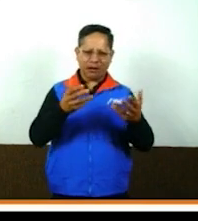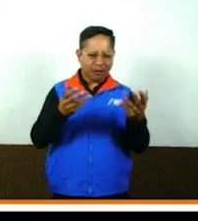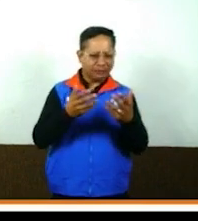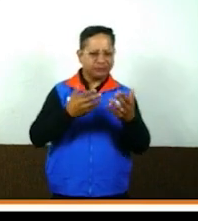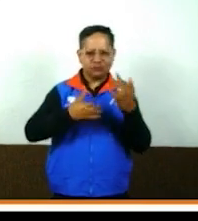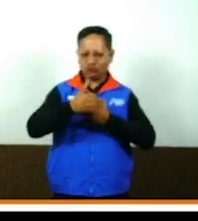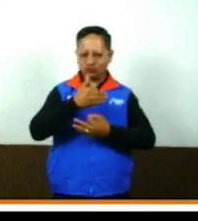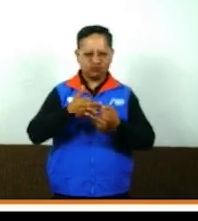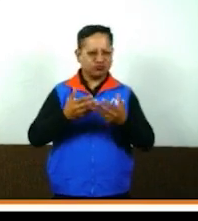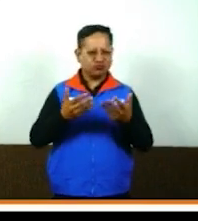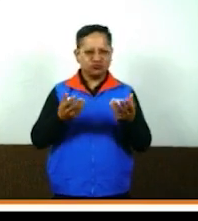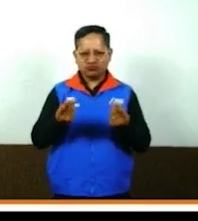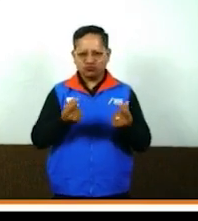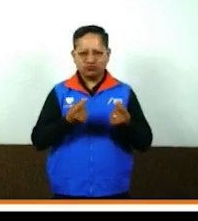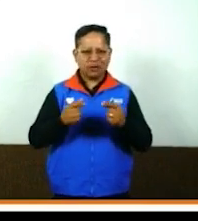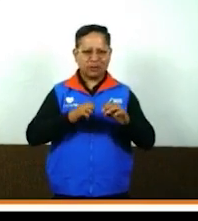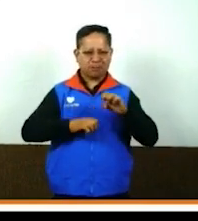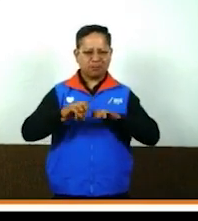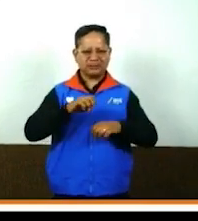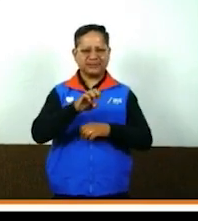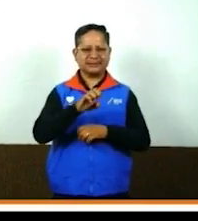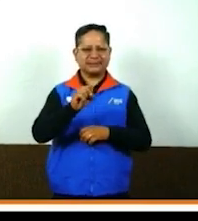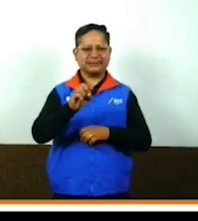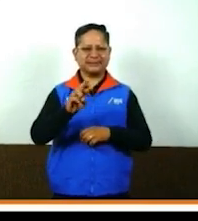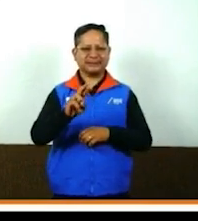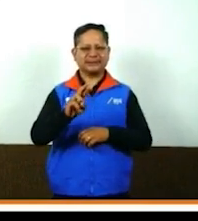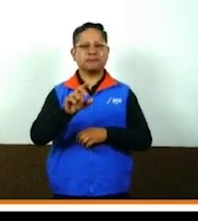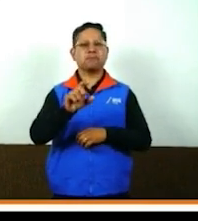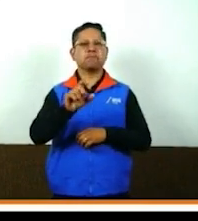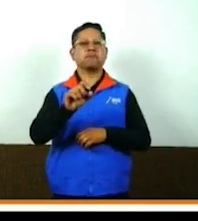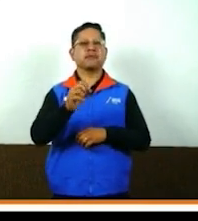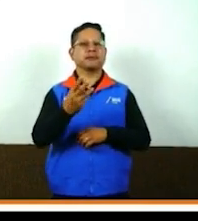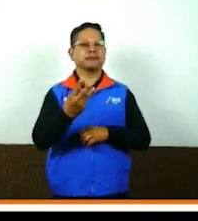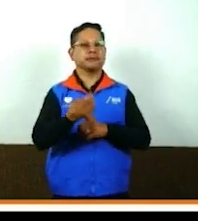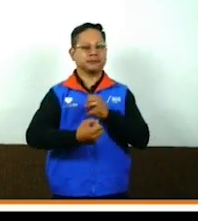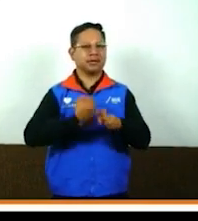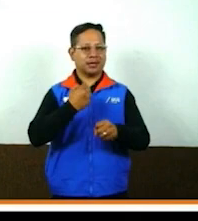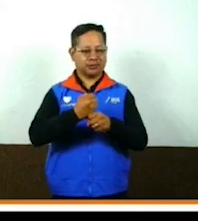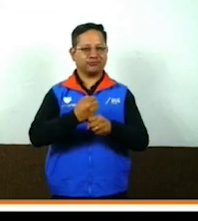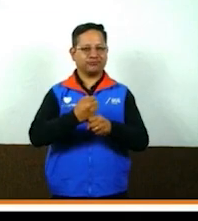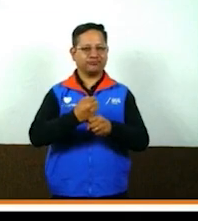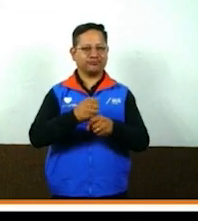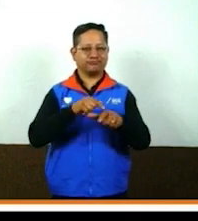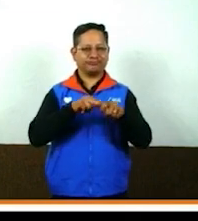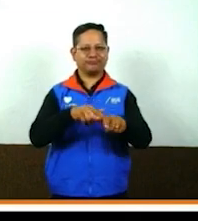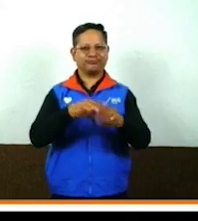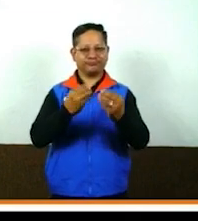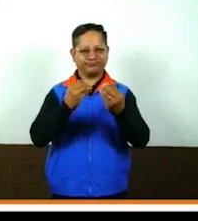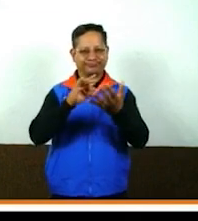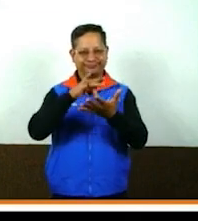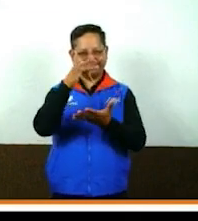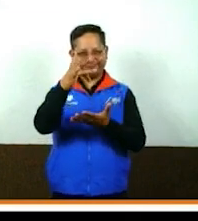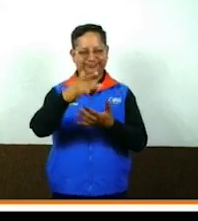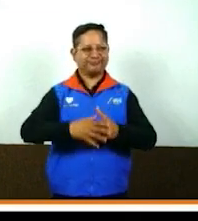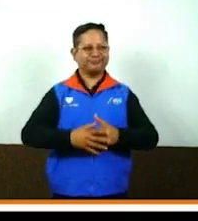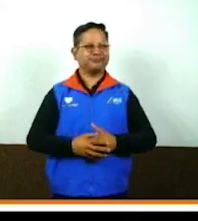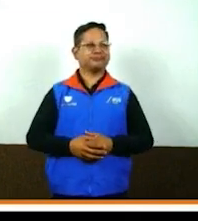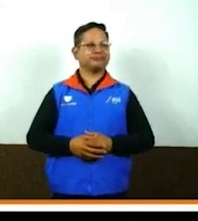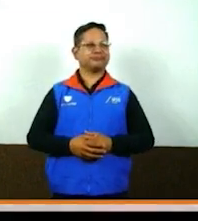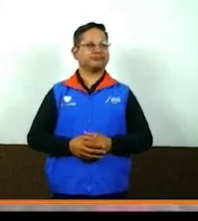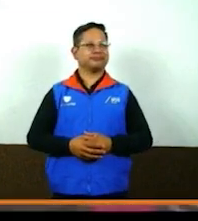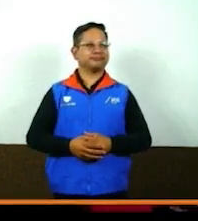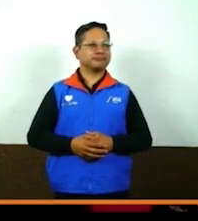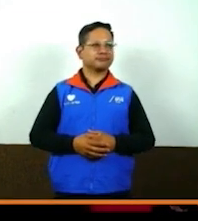hacemos y siendo una empresa socialmente responsable por 23 años consecutivos. Muchas gracias.